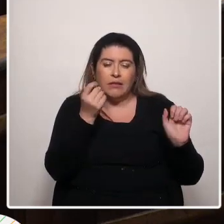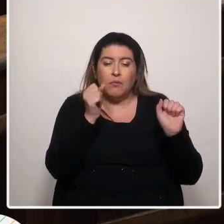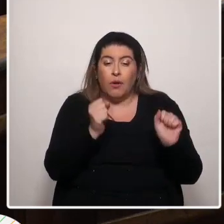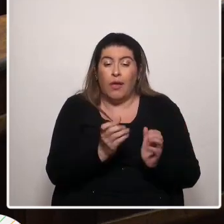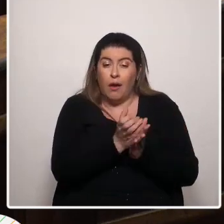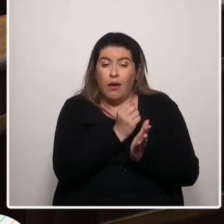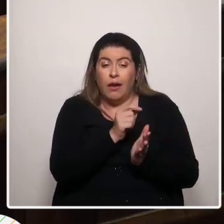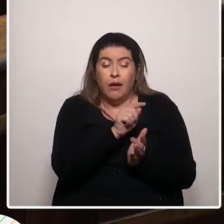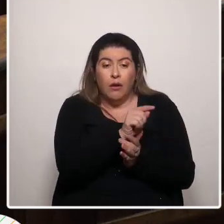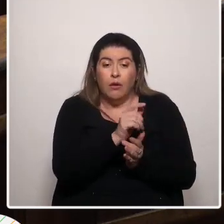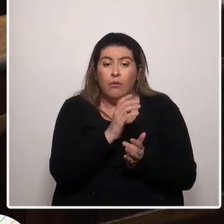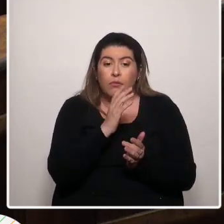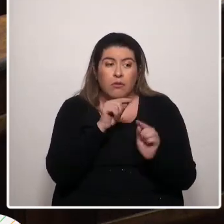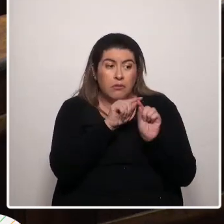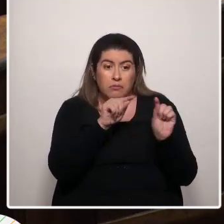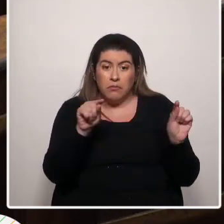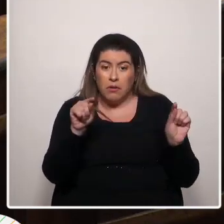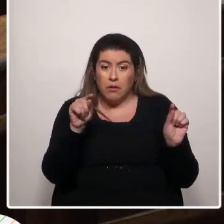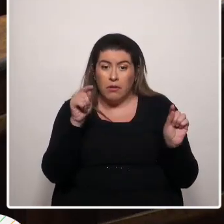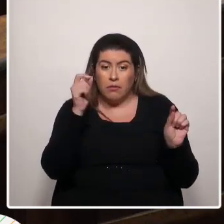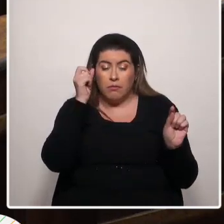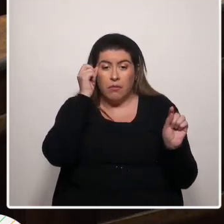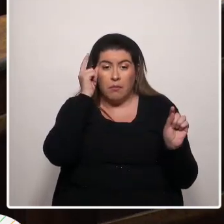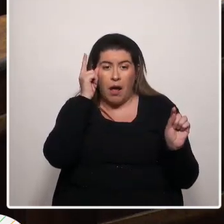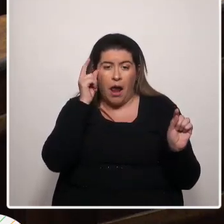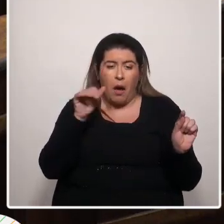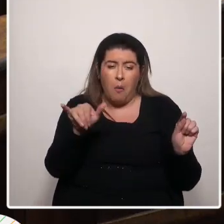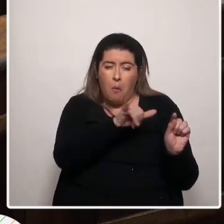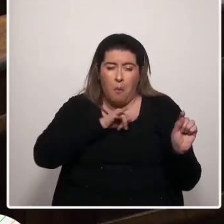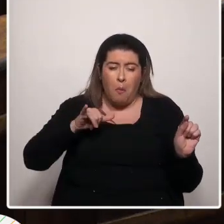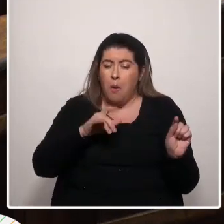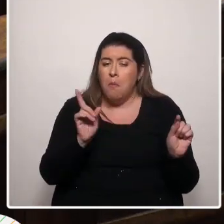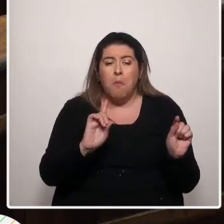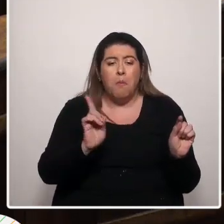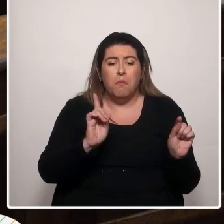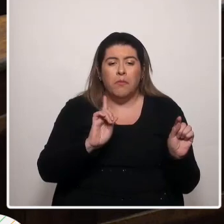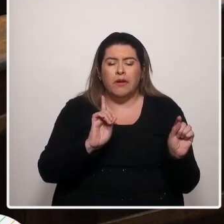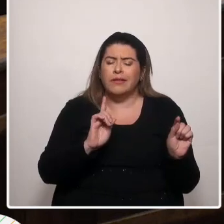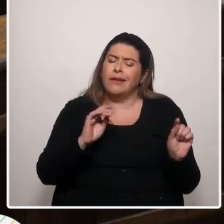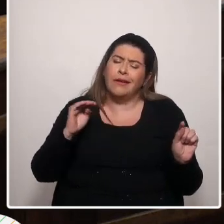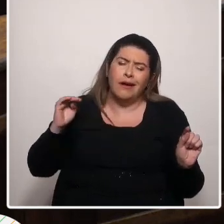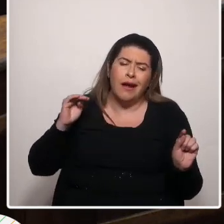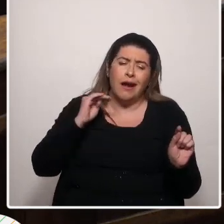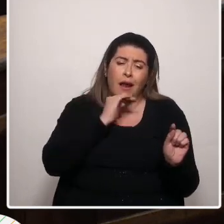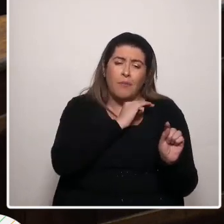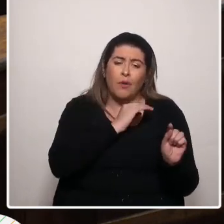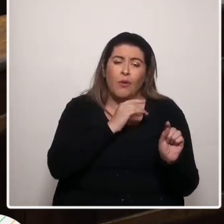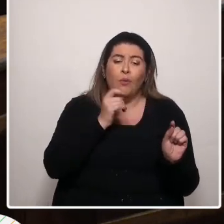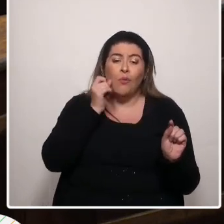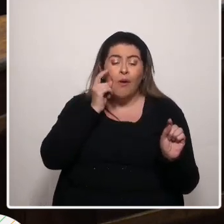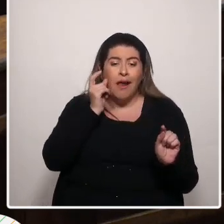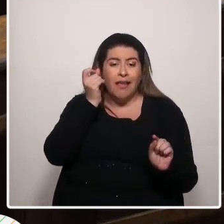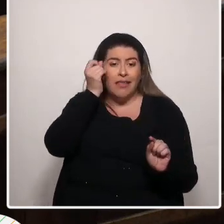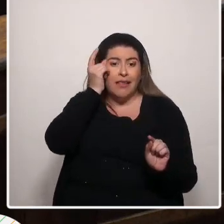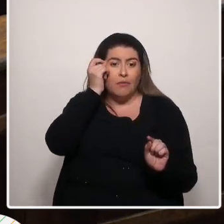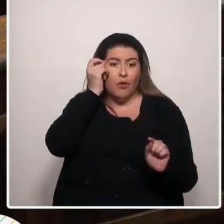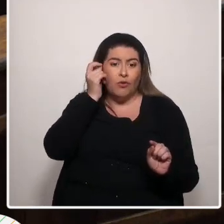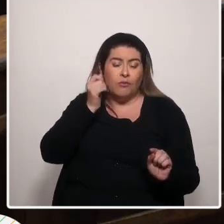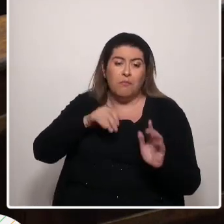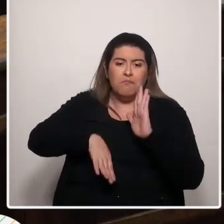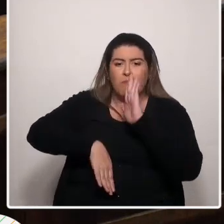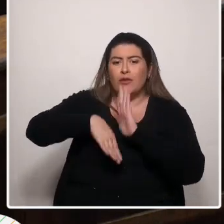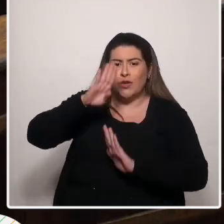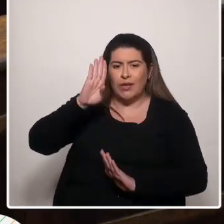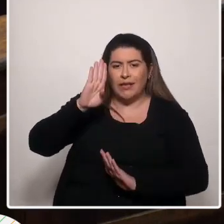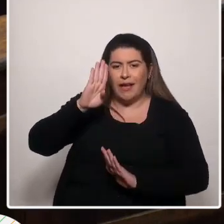hay ninguna interpretación aquí disparatada. Elijamos rápidamente la interpretación mayoritariamente